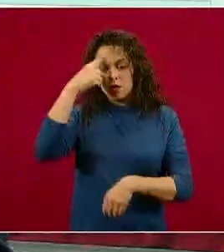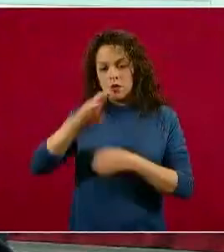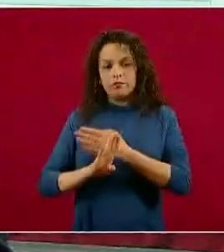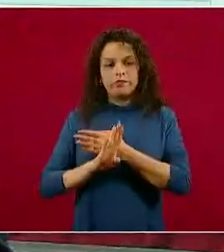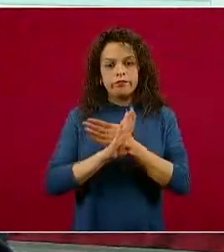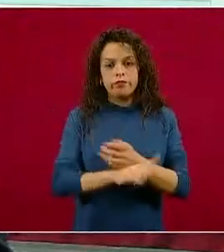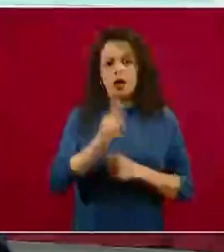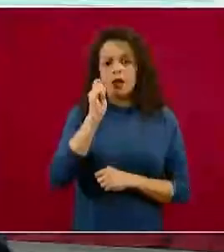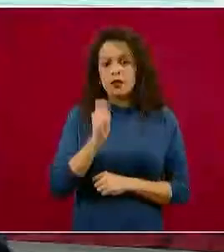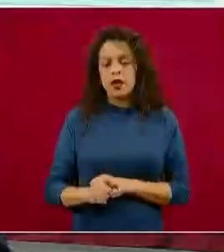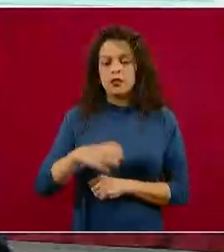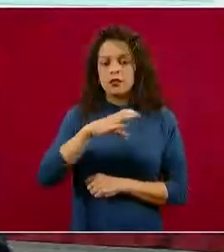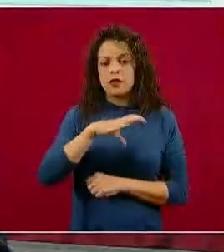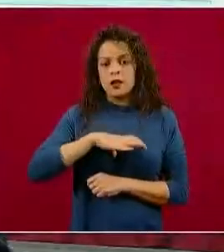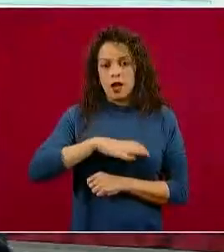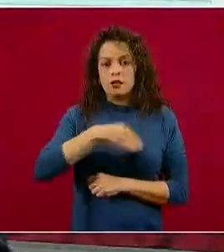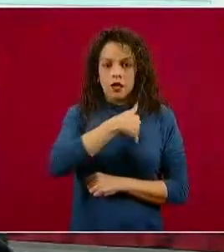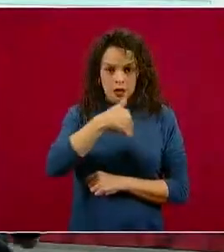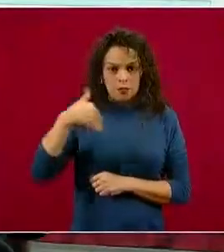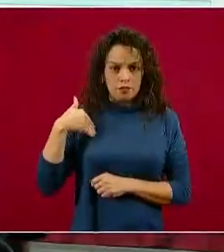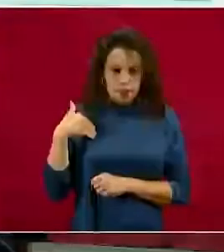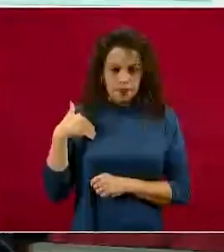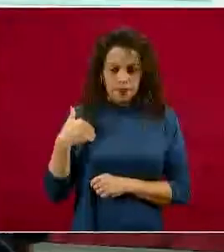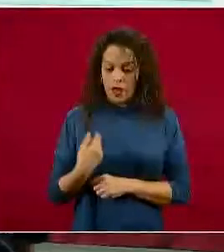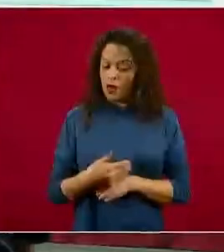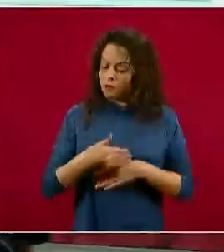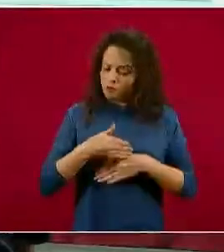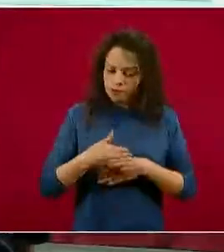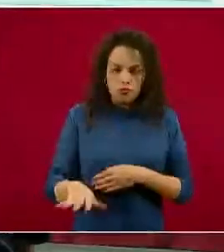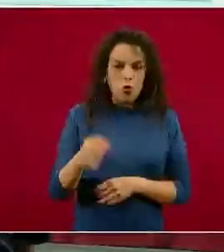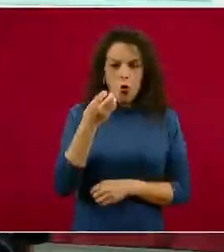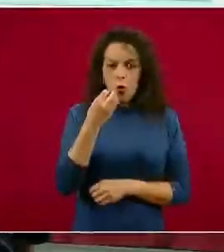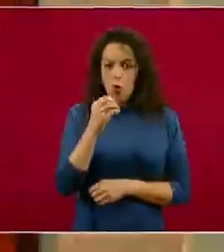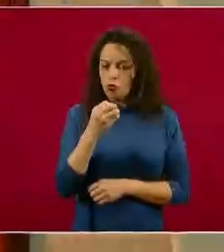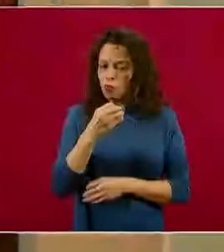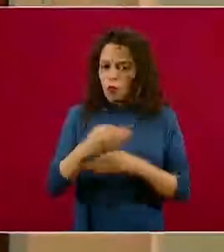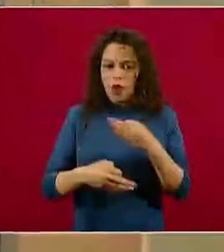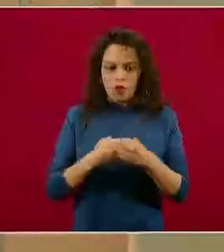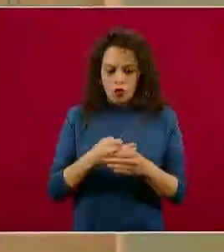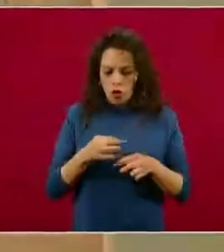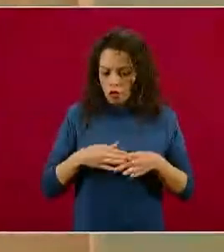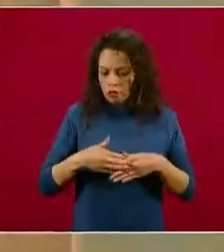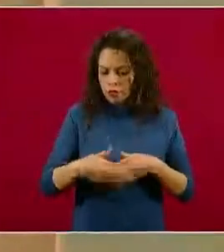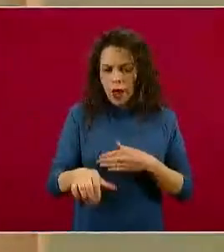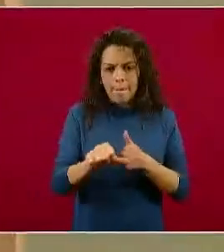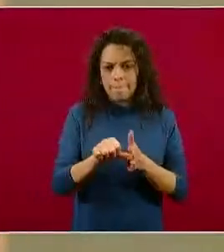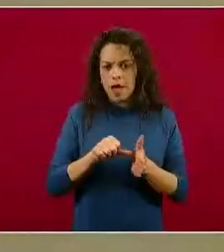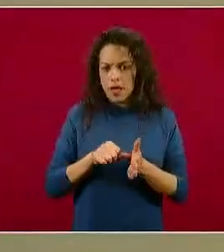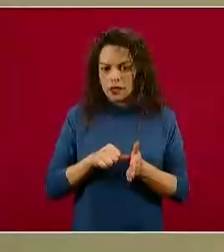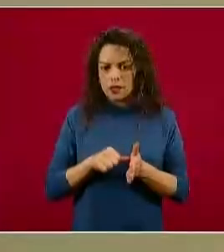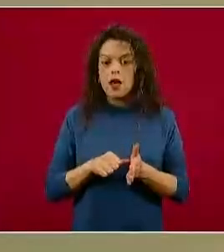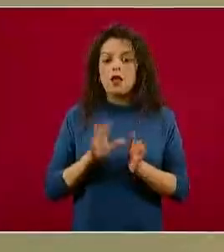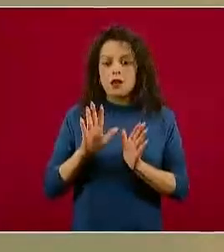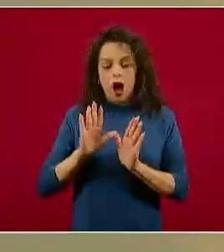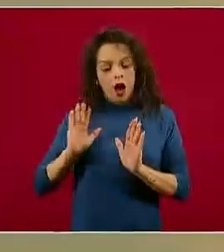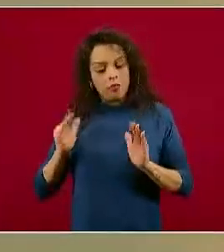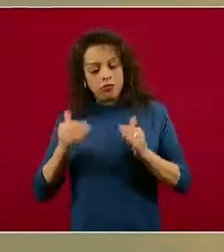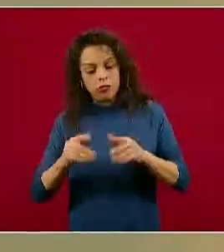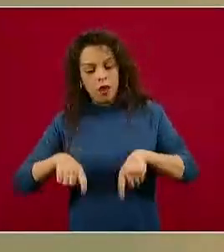lo comentó el doctor López-Gatell, es todo el mes, se ha dedicado y de manera internacional se ha dedicado